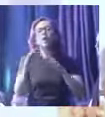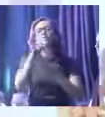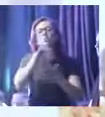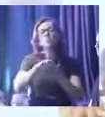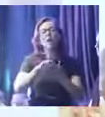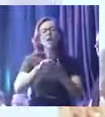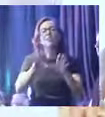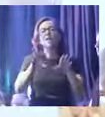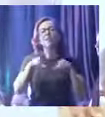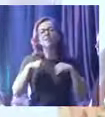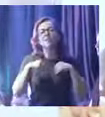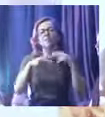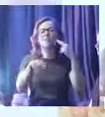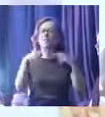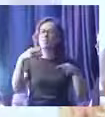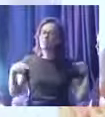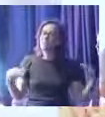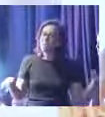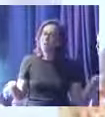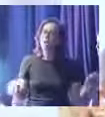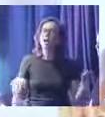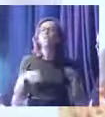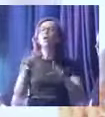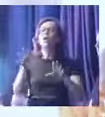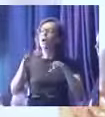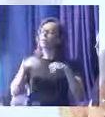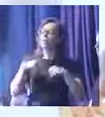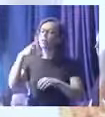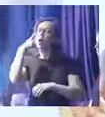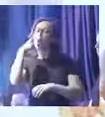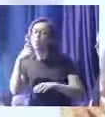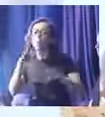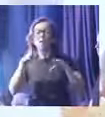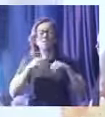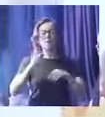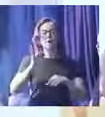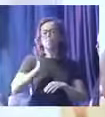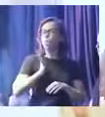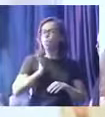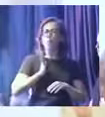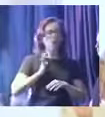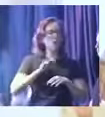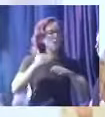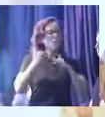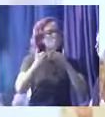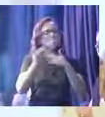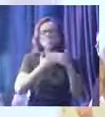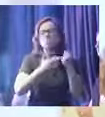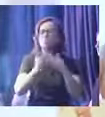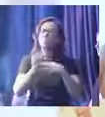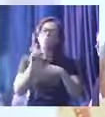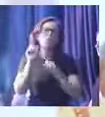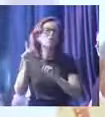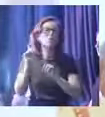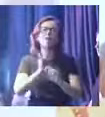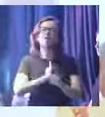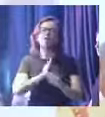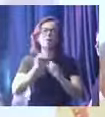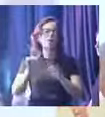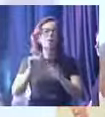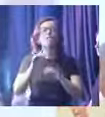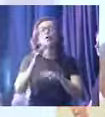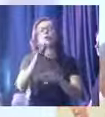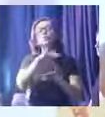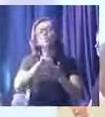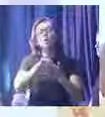la diversidad, que acepte al hombre y a la mujer y en todas sus formas, que sea una ciudad para los niños,